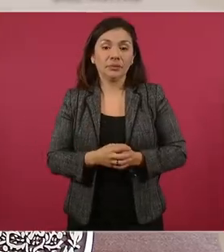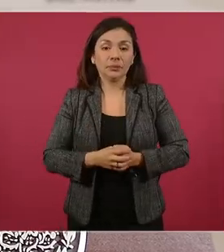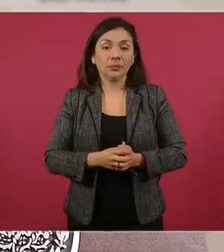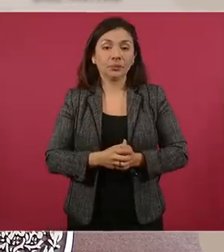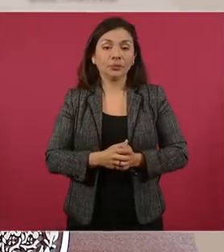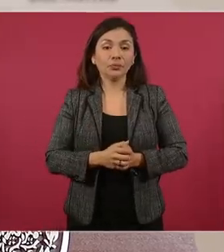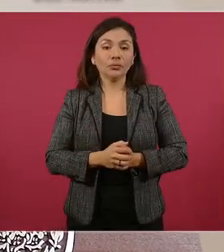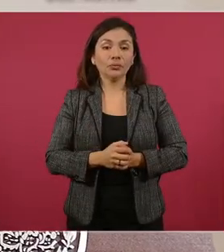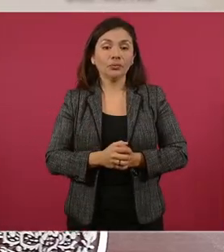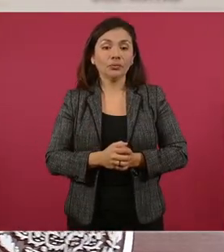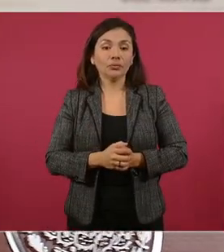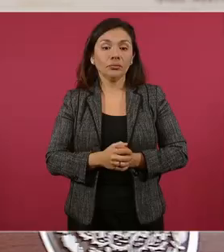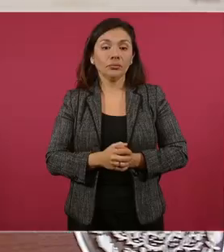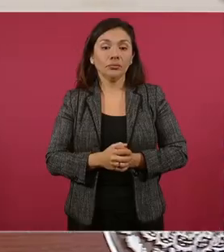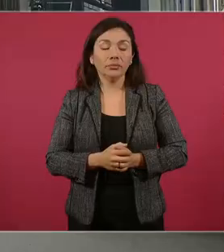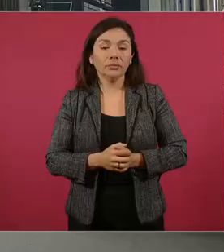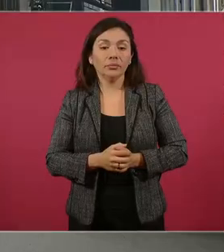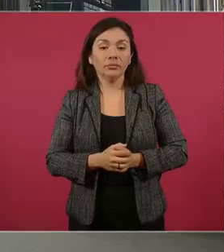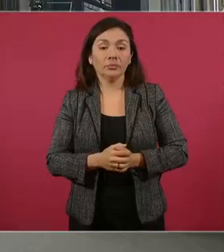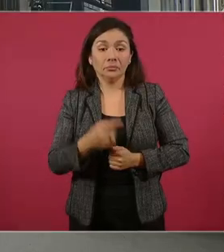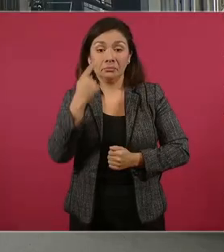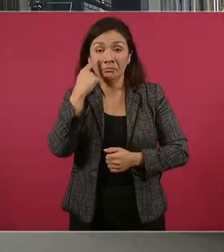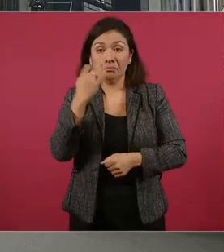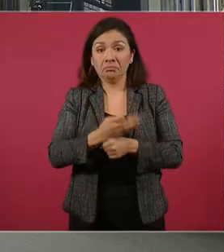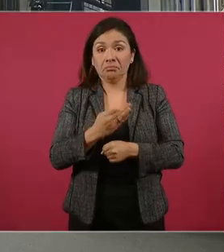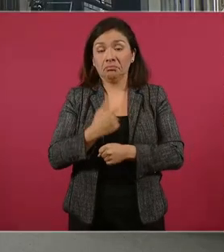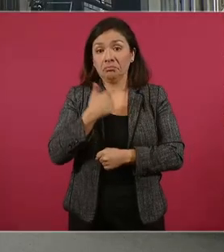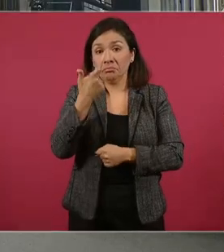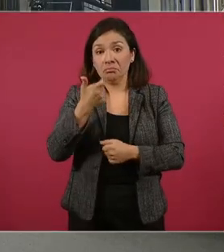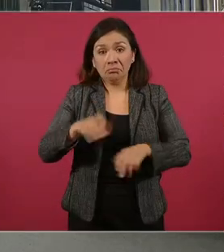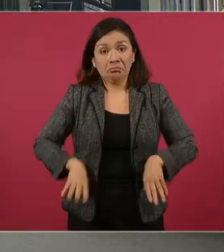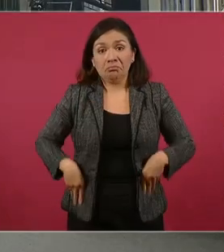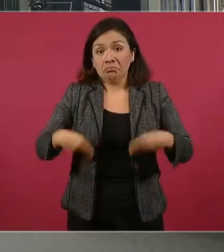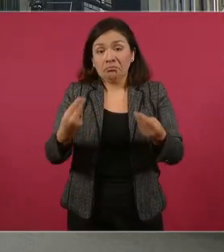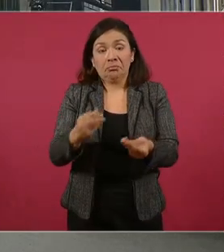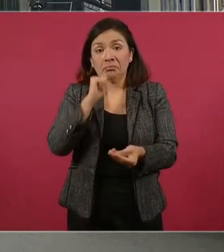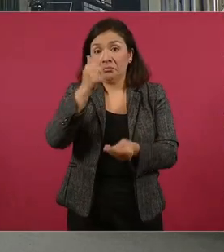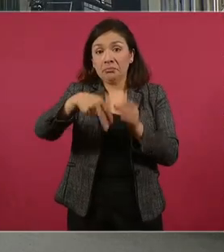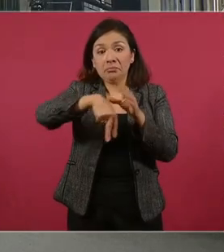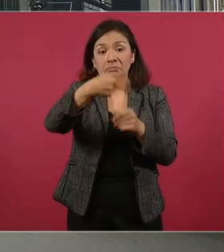pues no traigo, miren, no les gustan mis cosas.